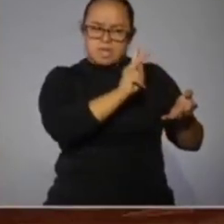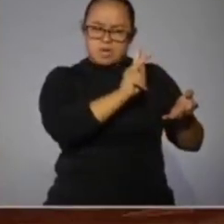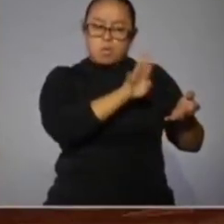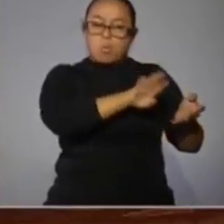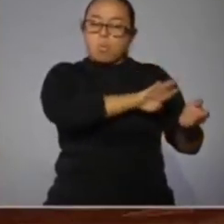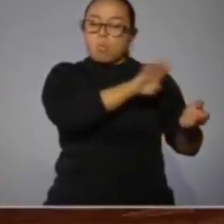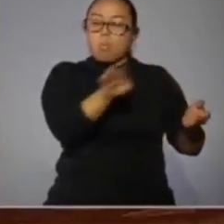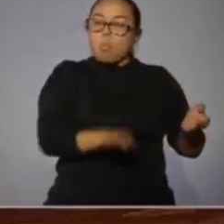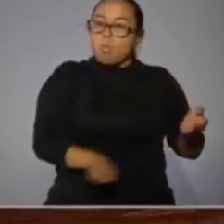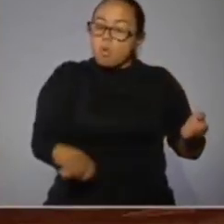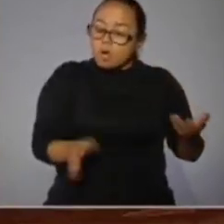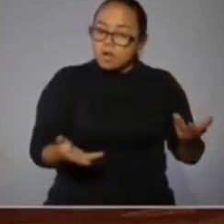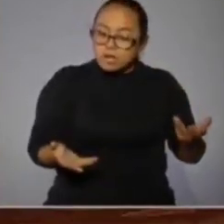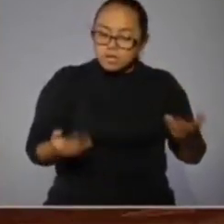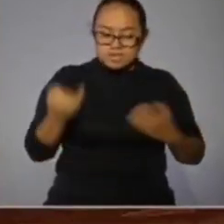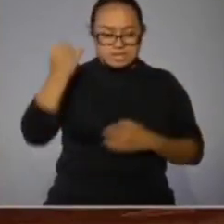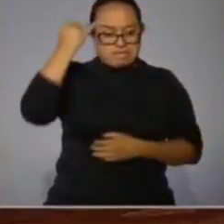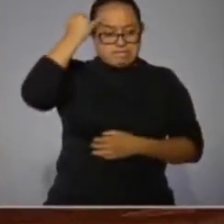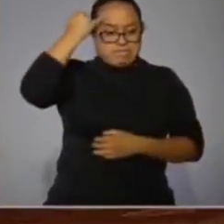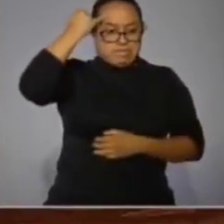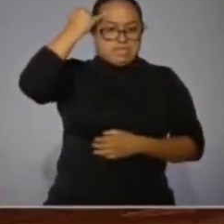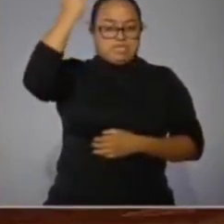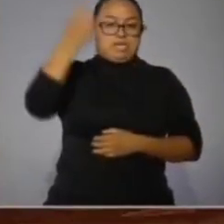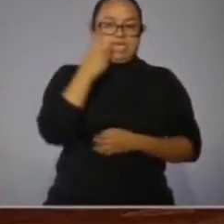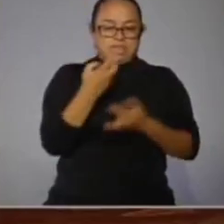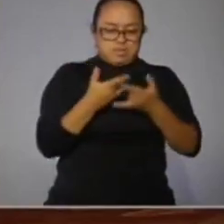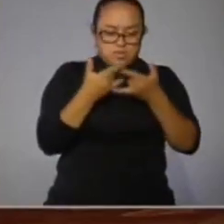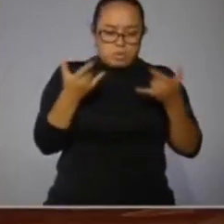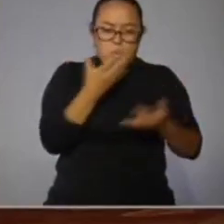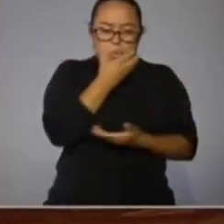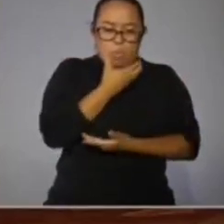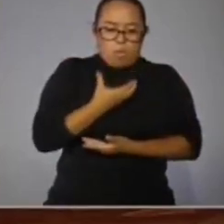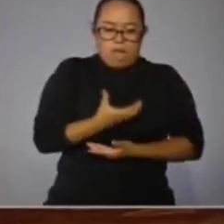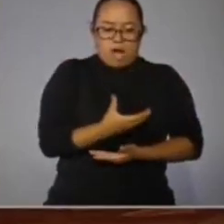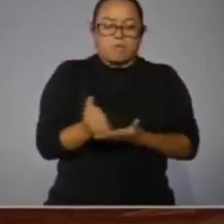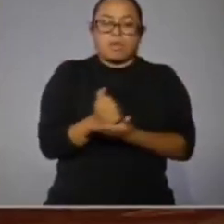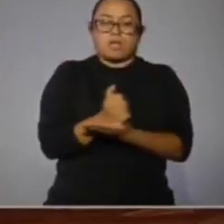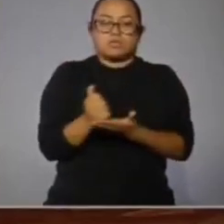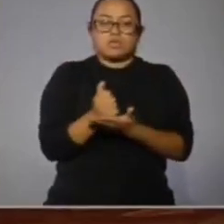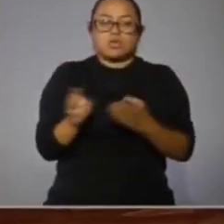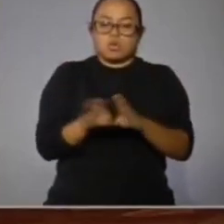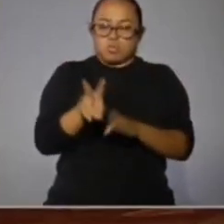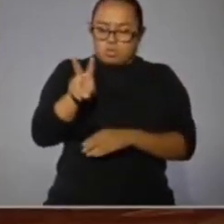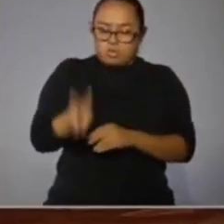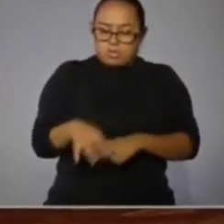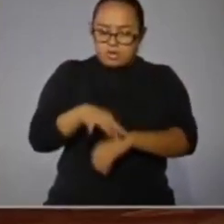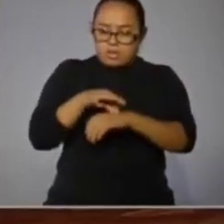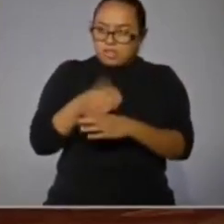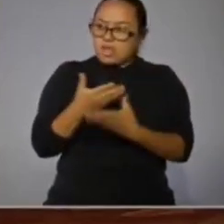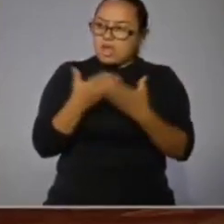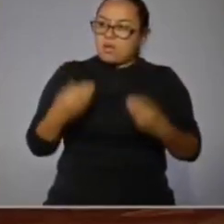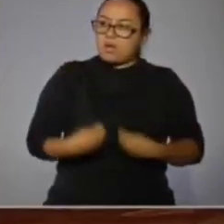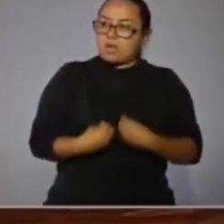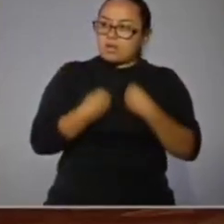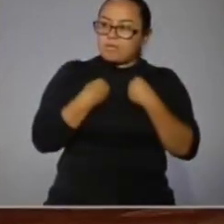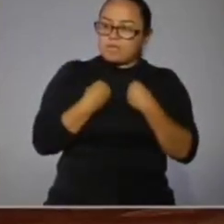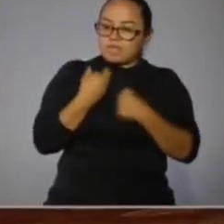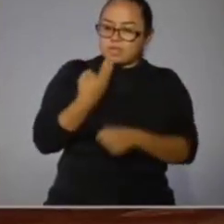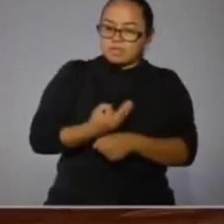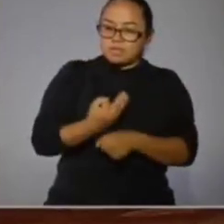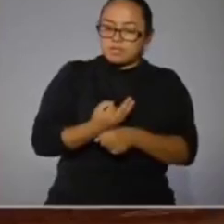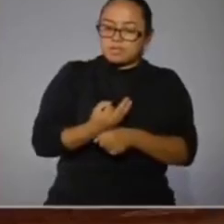que imagínense el giro que ha dado este cuento de Barba Azul aplicado a la triste realidad que vivimos hoy en día en nuestro